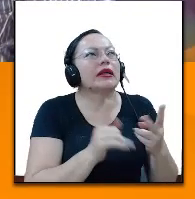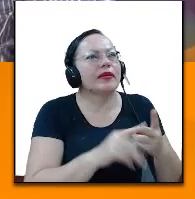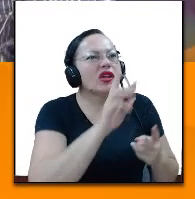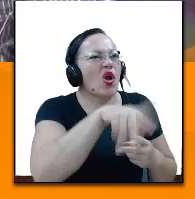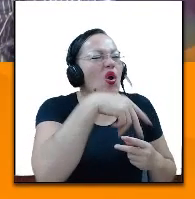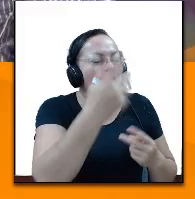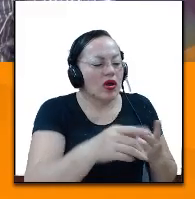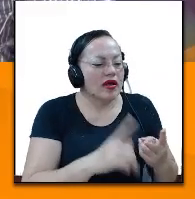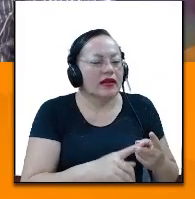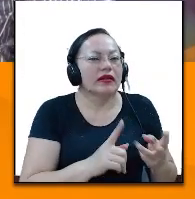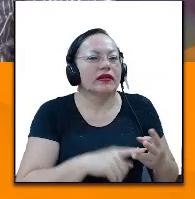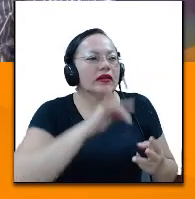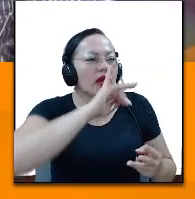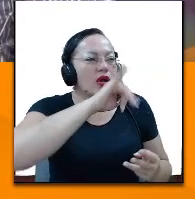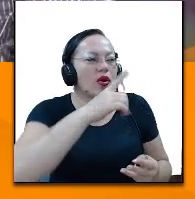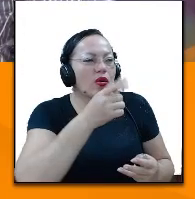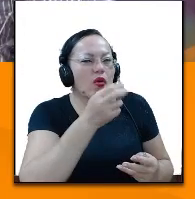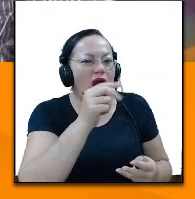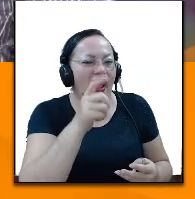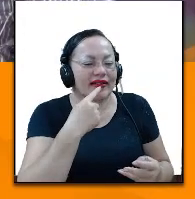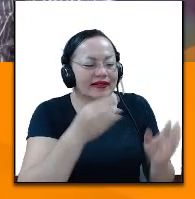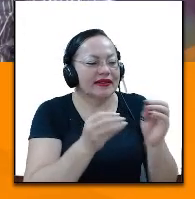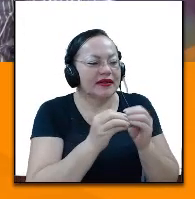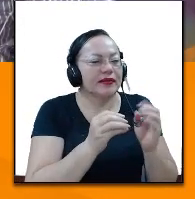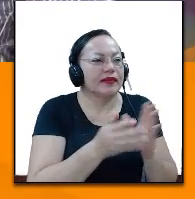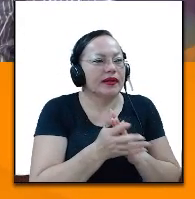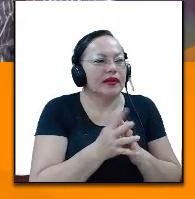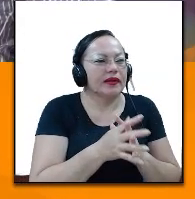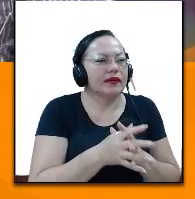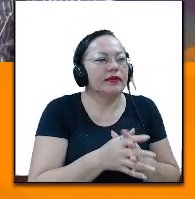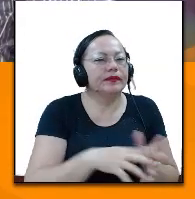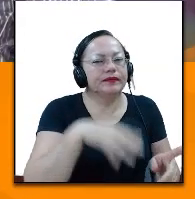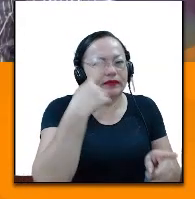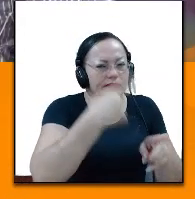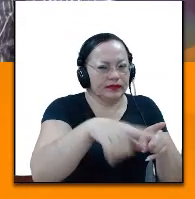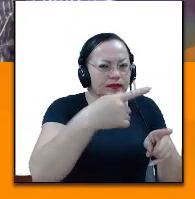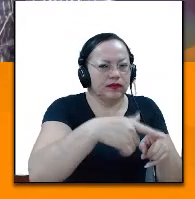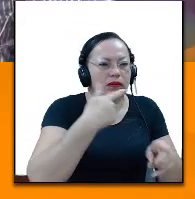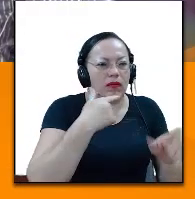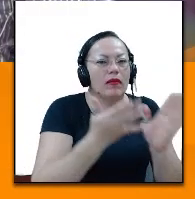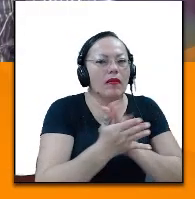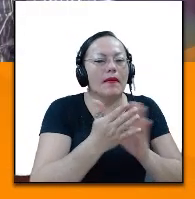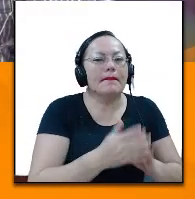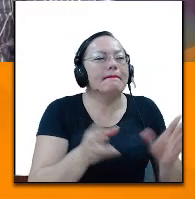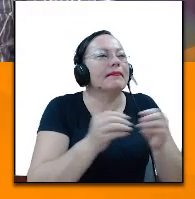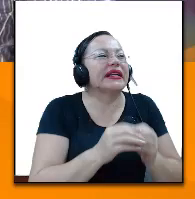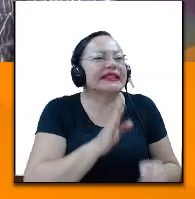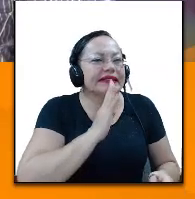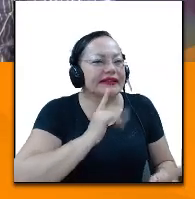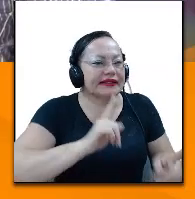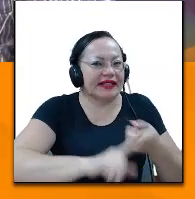a Juanes, que está por ahí, a muchos otros, a un amigo que